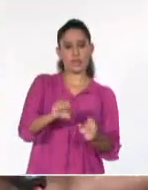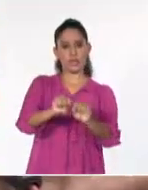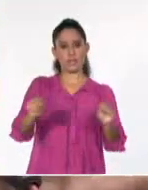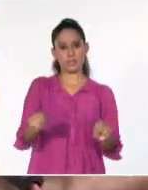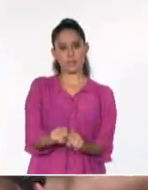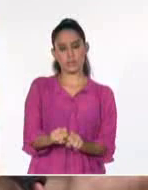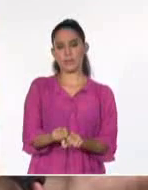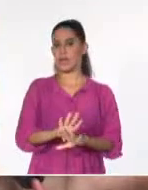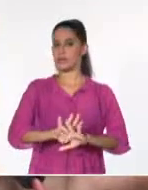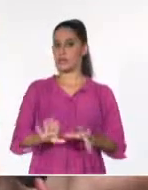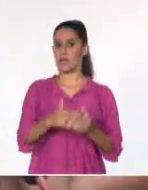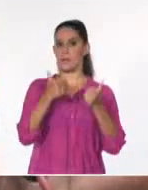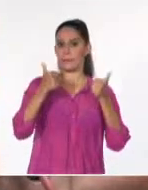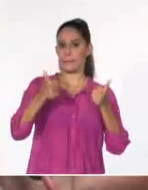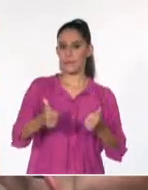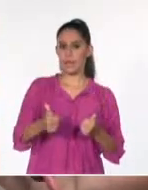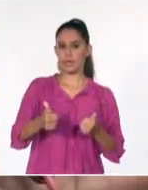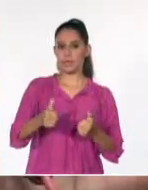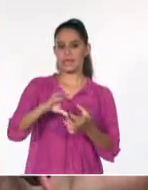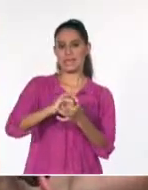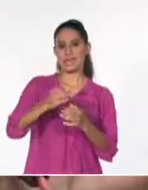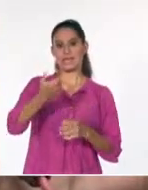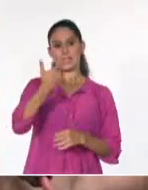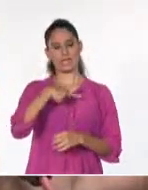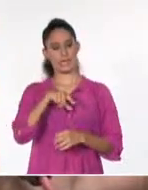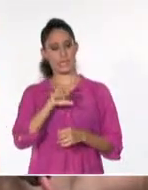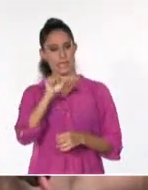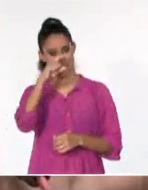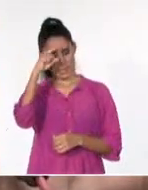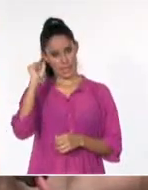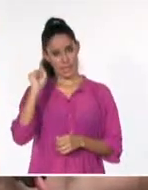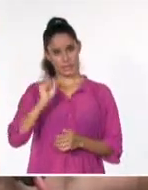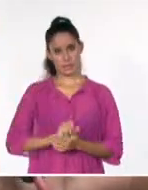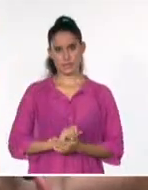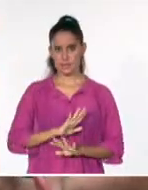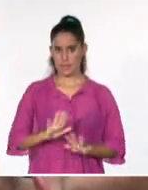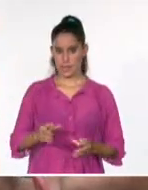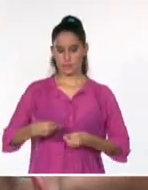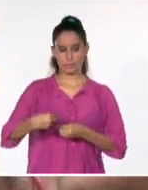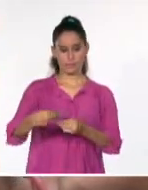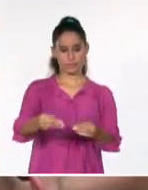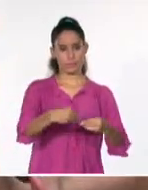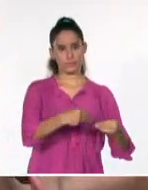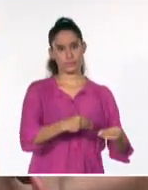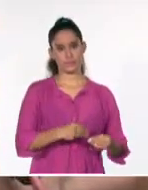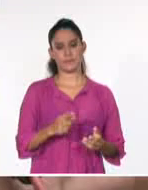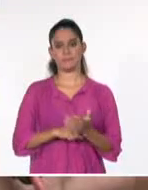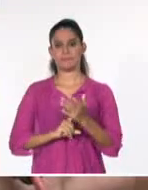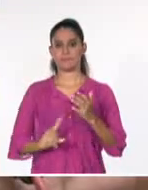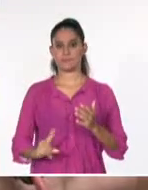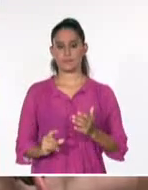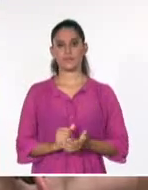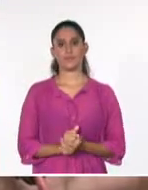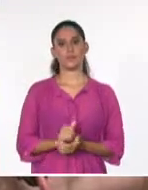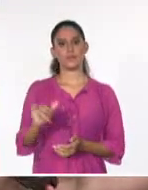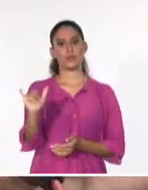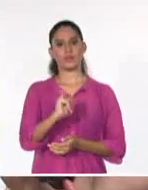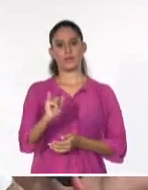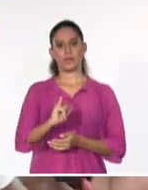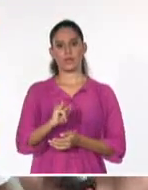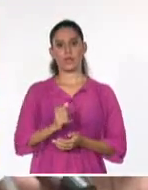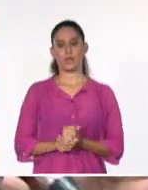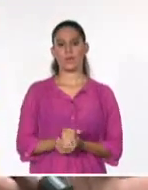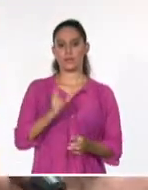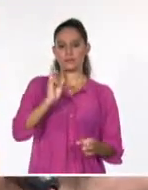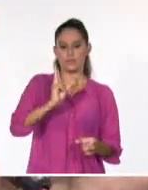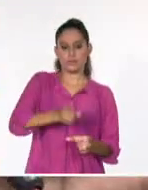Energas a entregar energía al Sistema Eléctrico Nacional. También el combustible de la generación distribuida ha tenido un